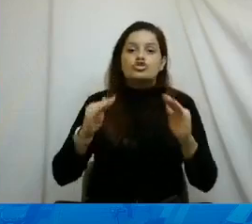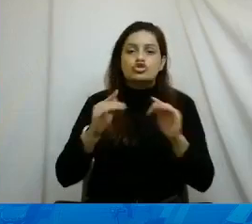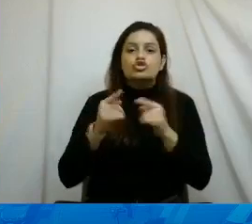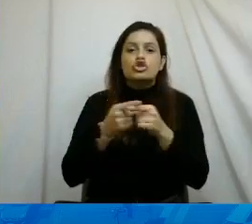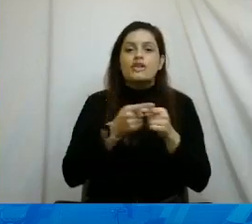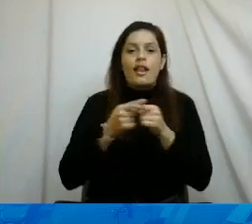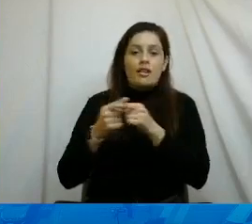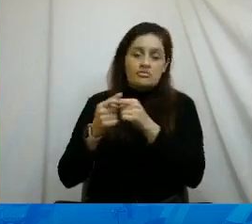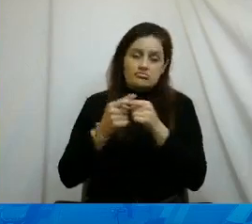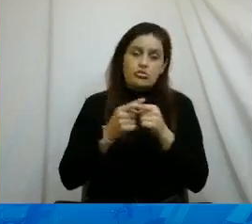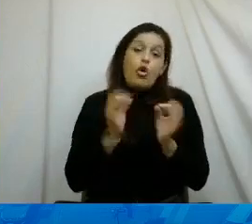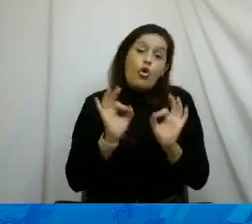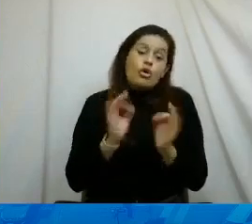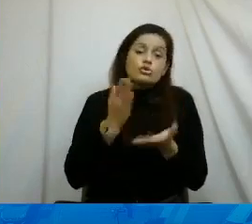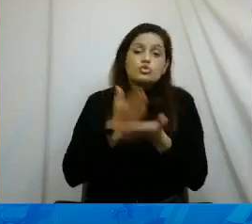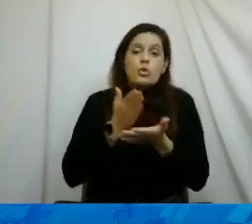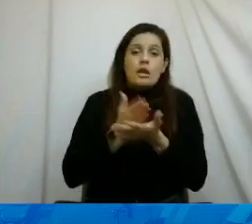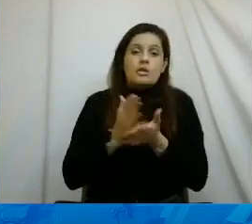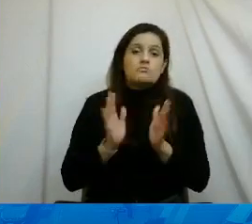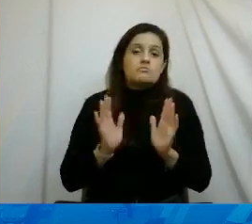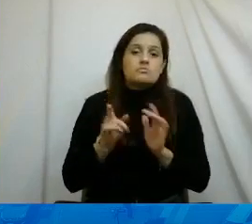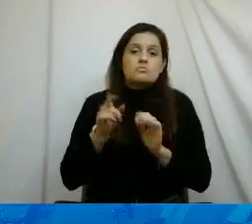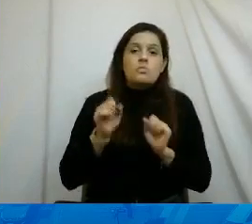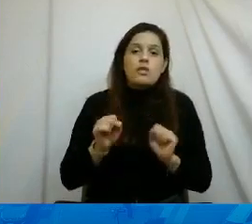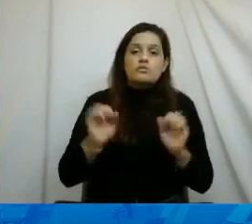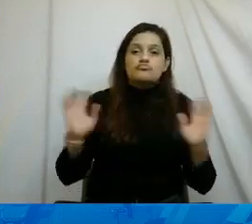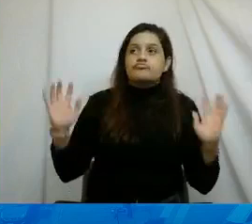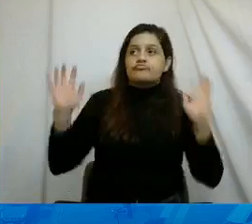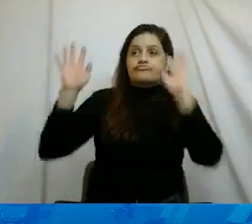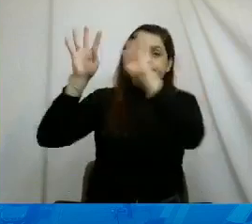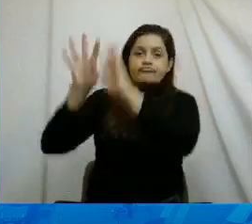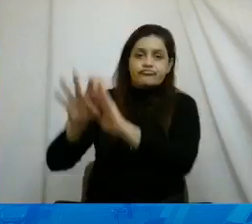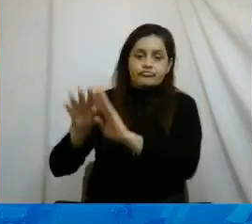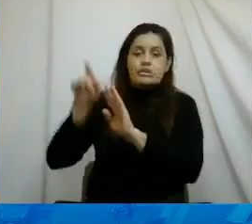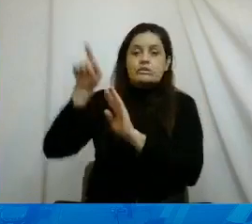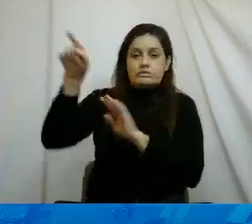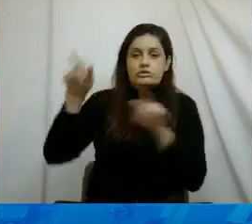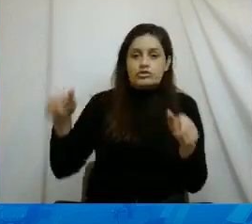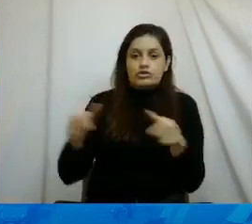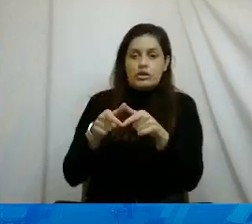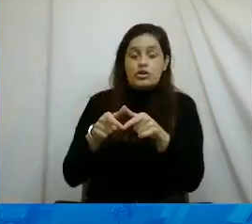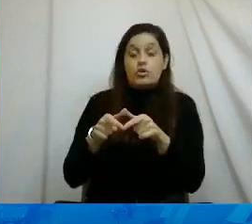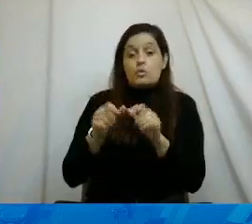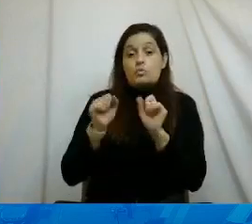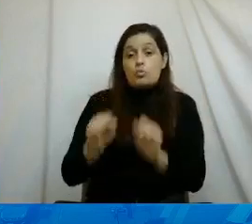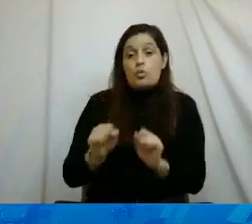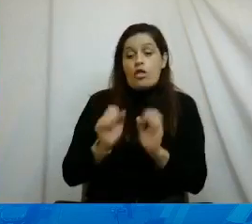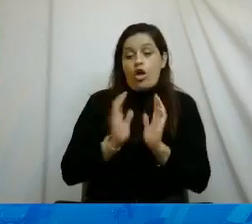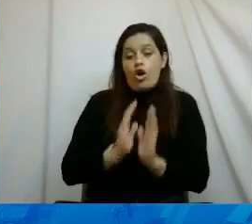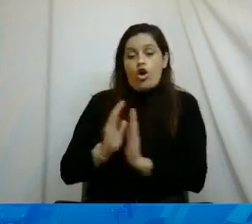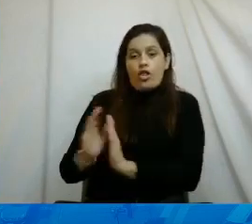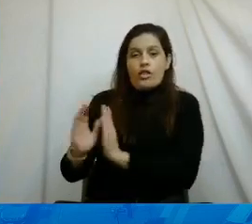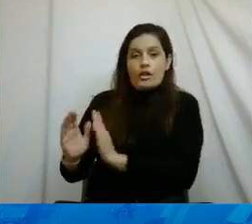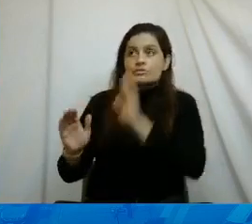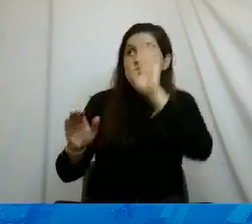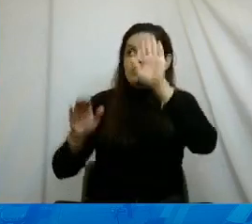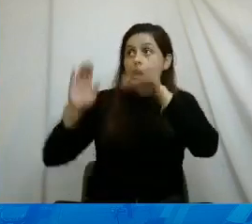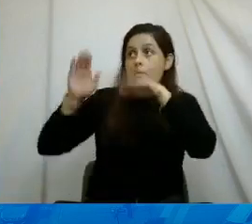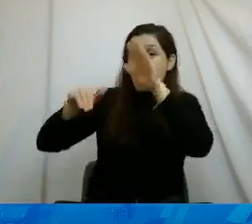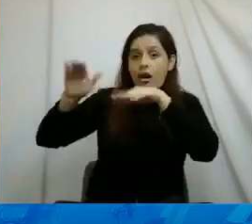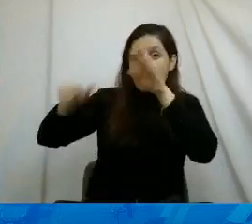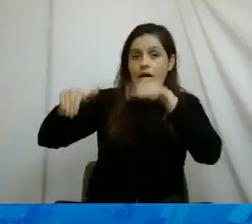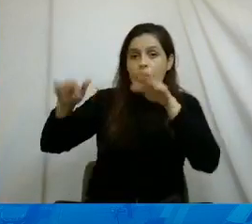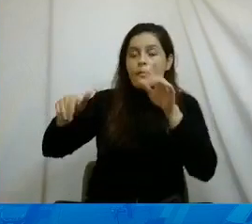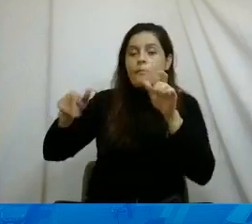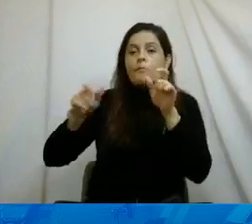algún colegio que pueda servir para esos efectos y que se organice convocando